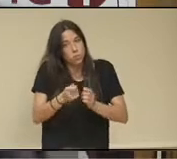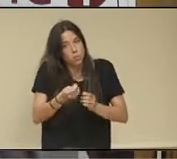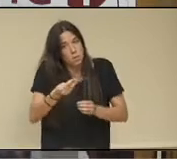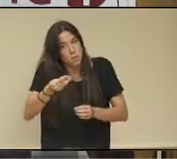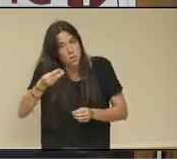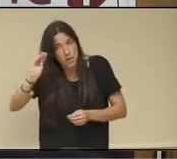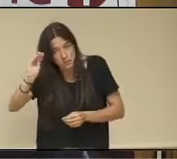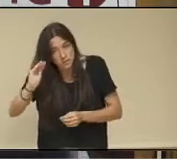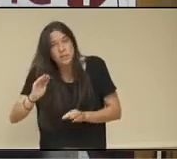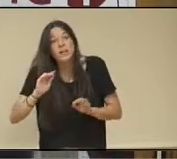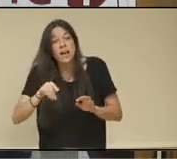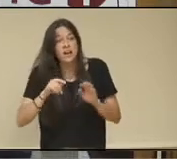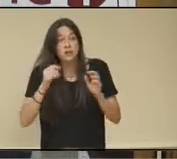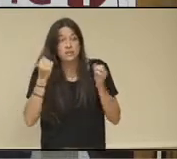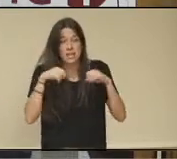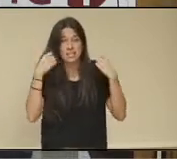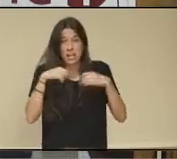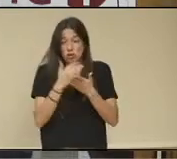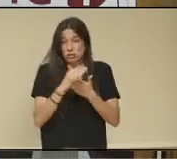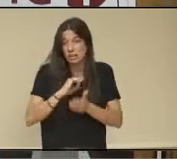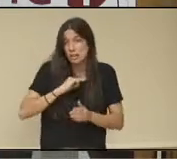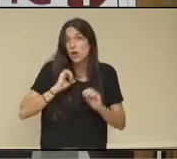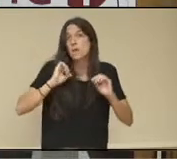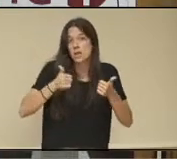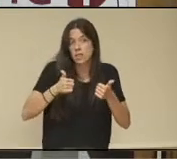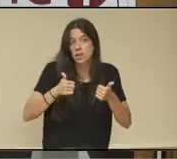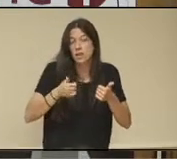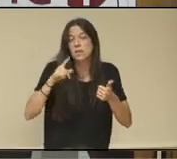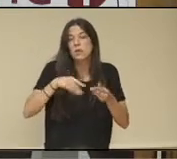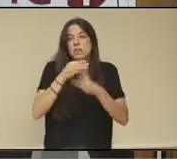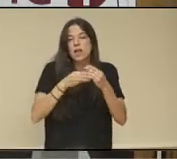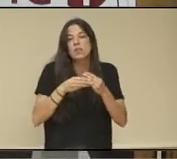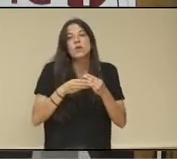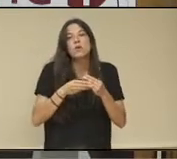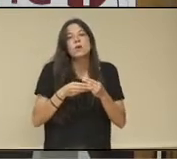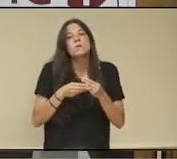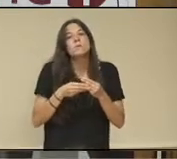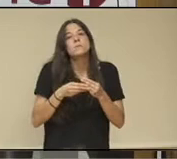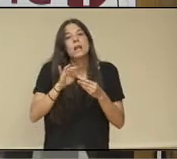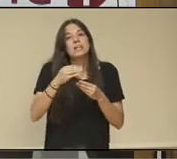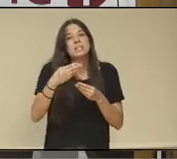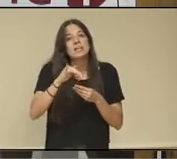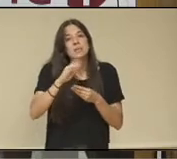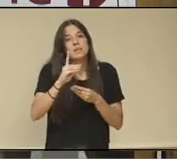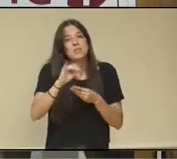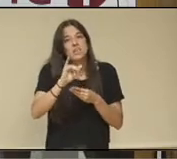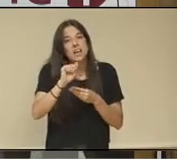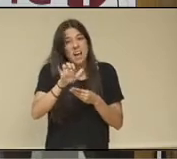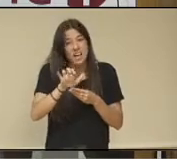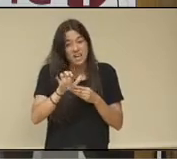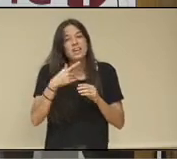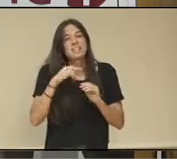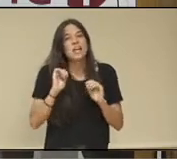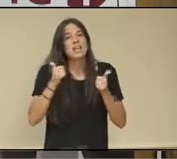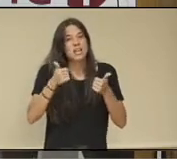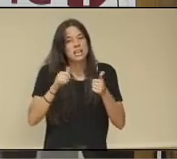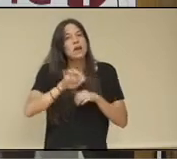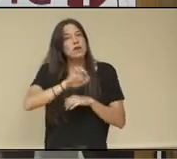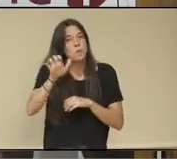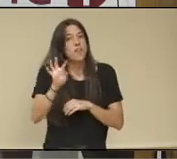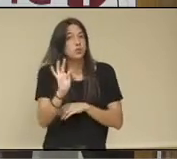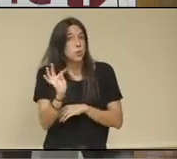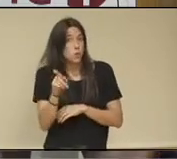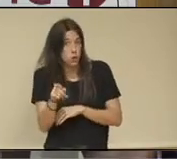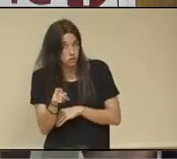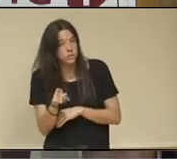los ensayos clínicos también con la ayuda de TBVI, que es la Iniciativa Europea de Tuberculosis, y se probó